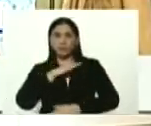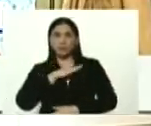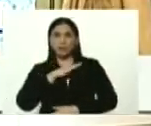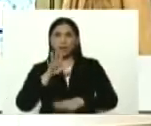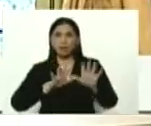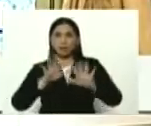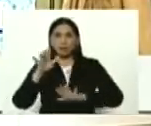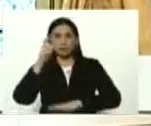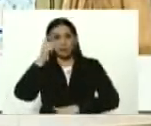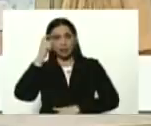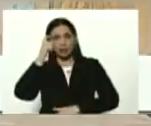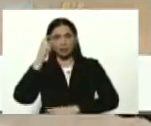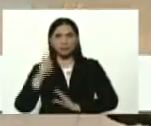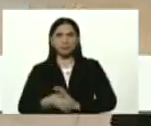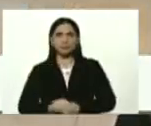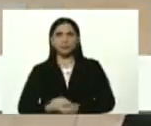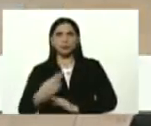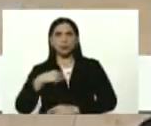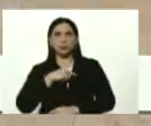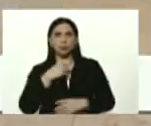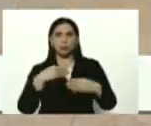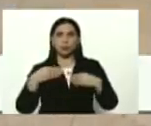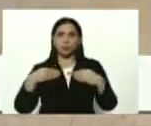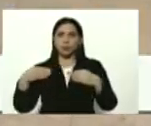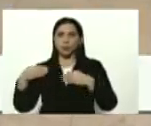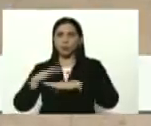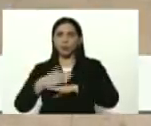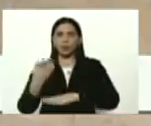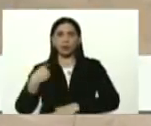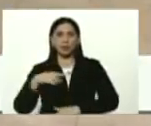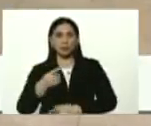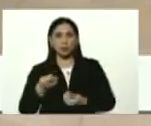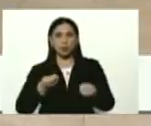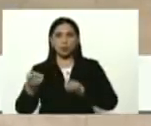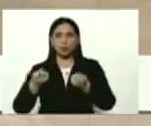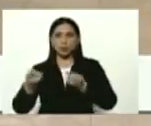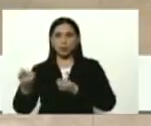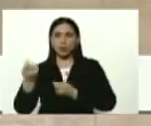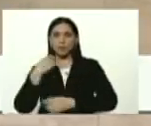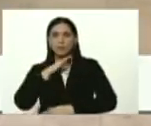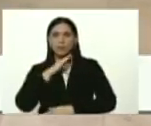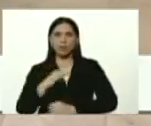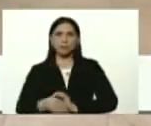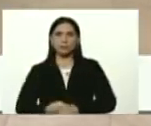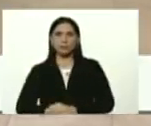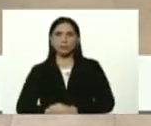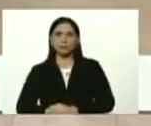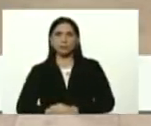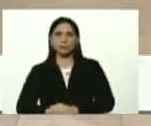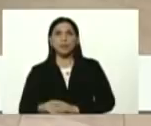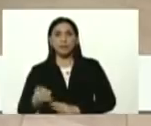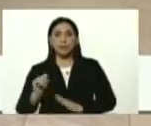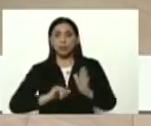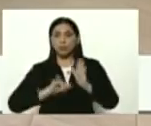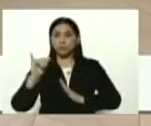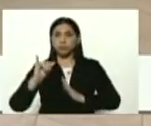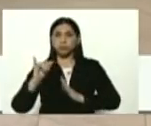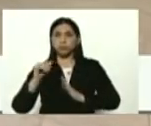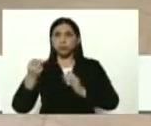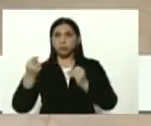días. Hemos flexibilizado porque tenemos el control de la pandemia. Ha habido un aumento en los